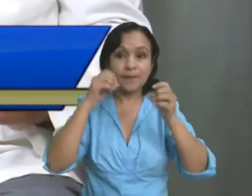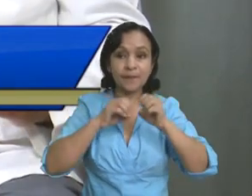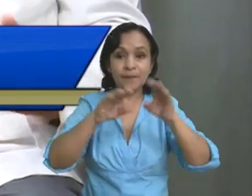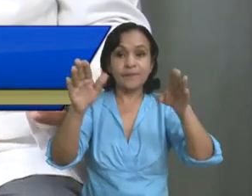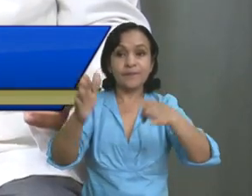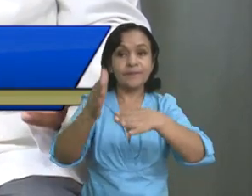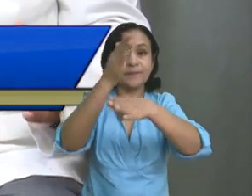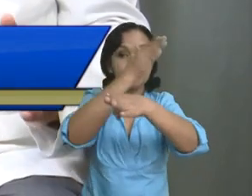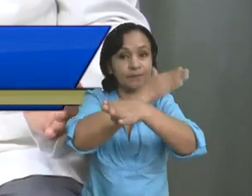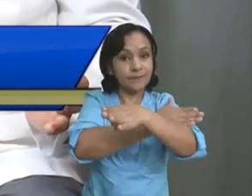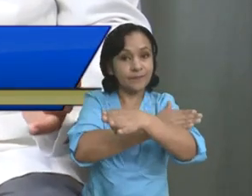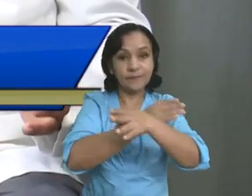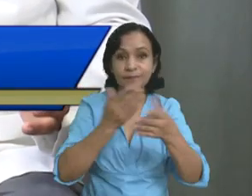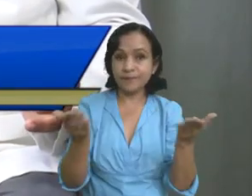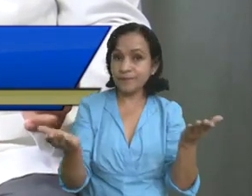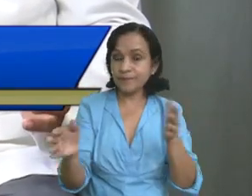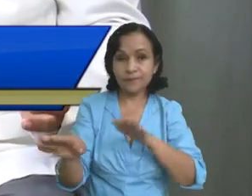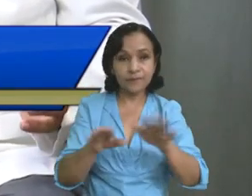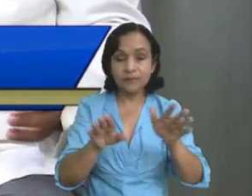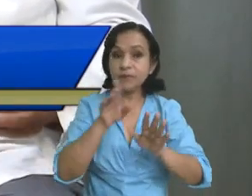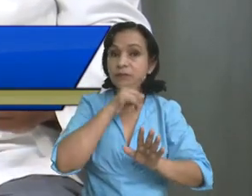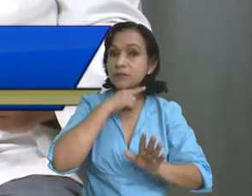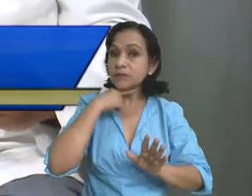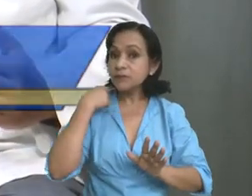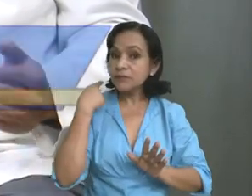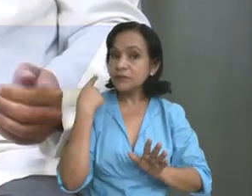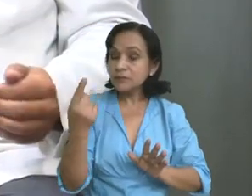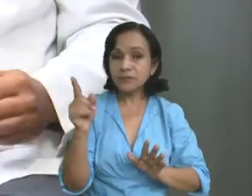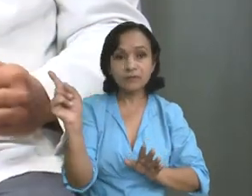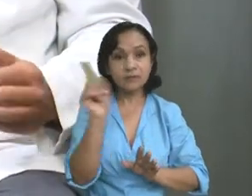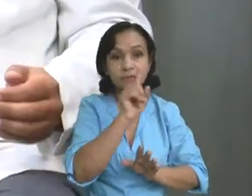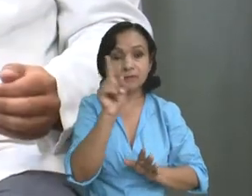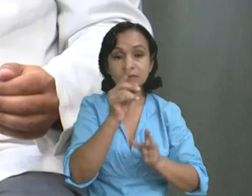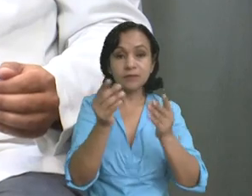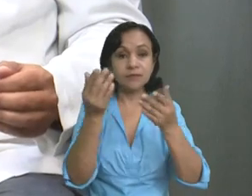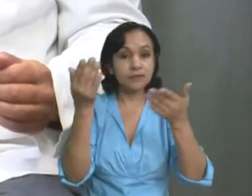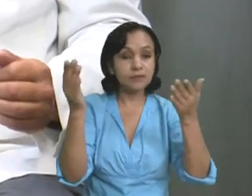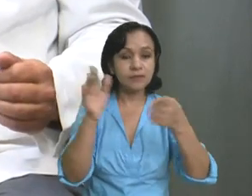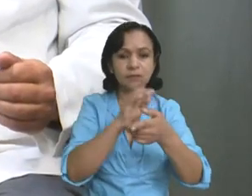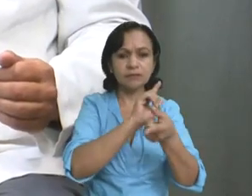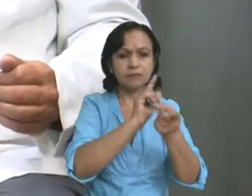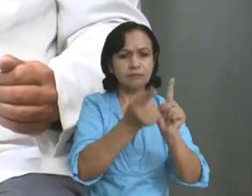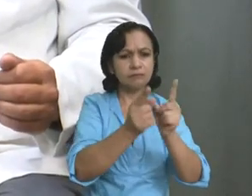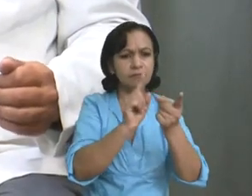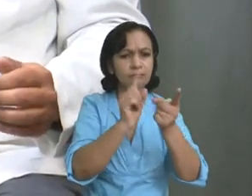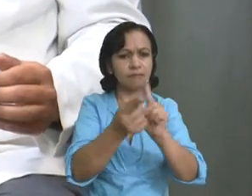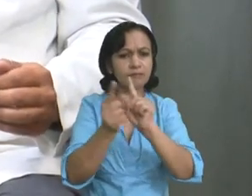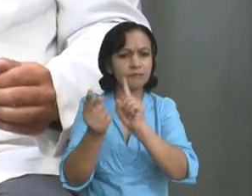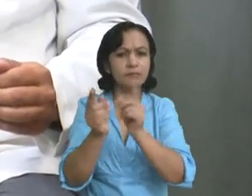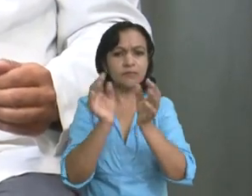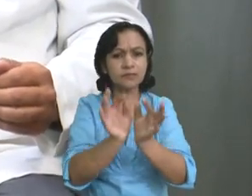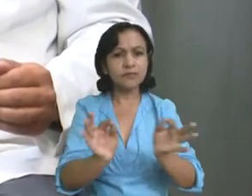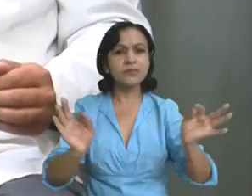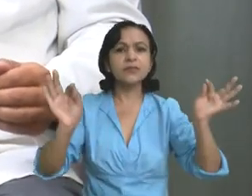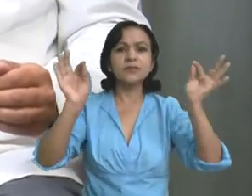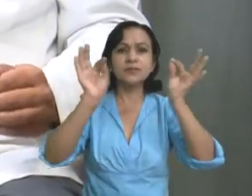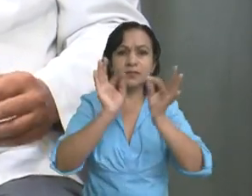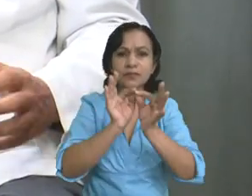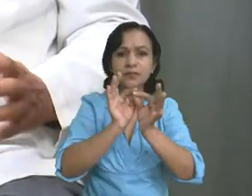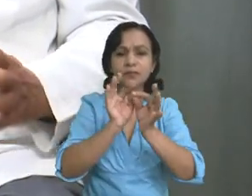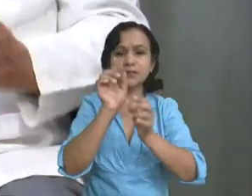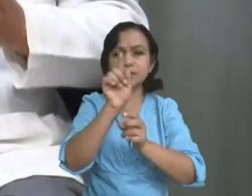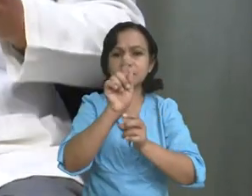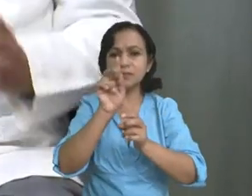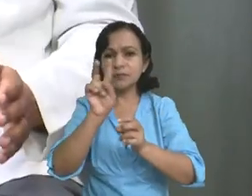anteriormente, no tenemos toda la verdad en la mano, hay muchas cosas que van a ir cambiando, es importante que llegue por canales